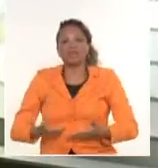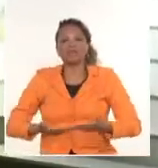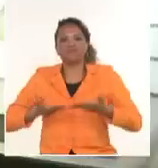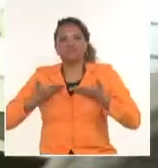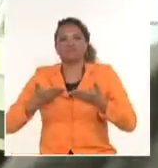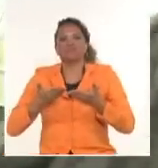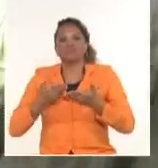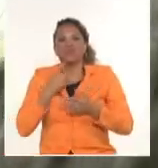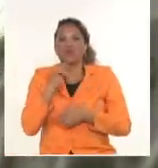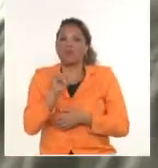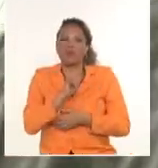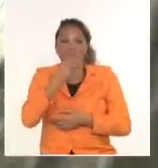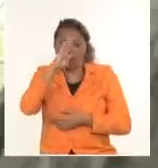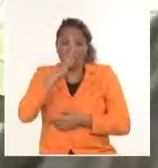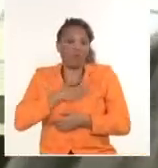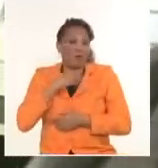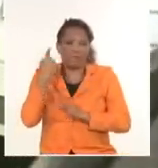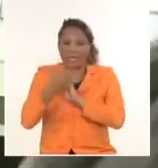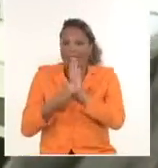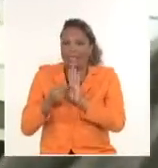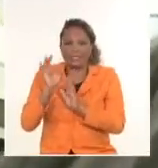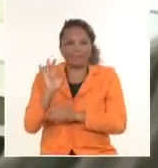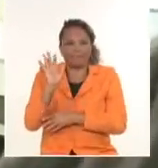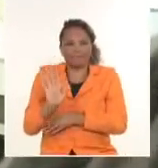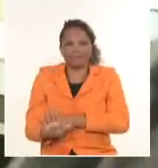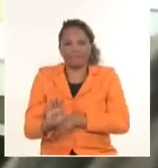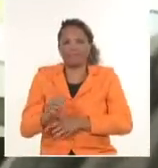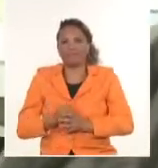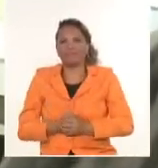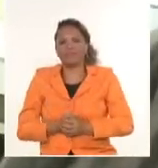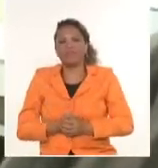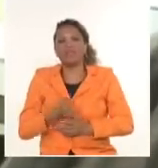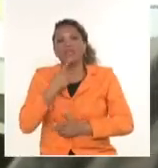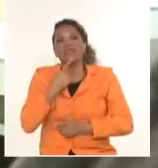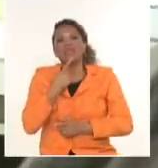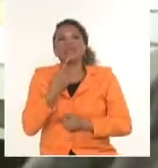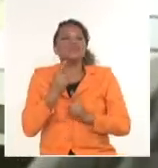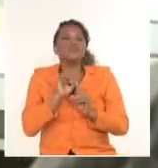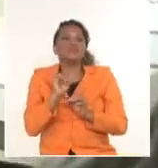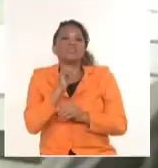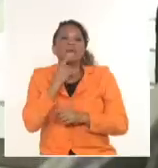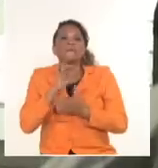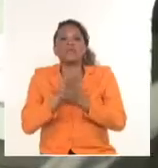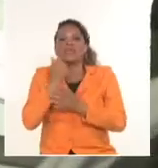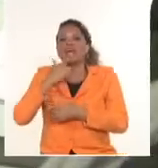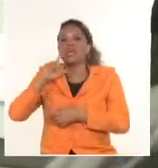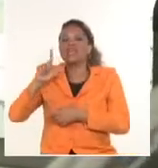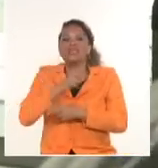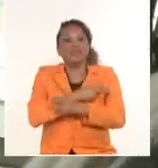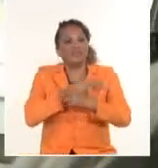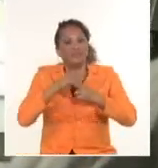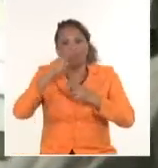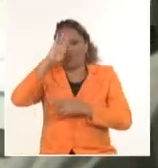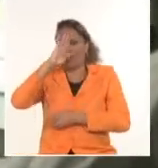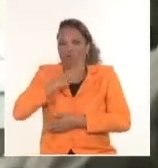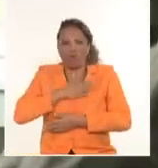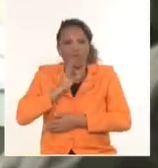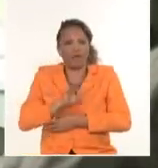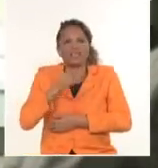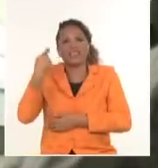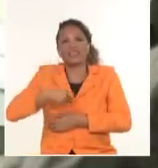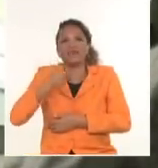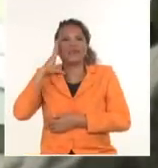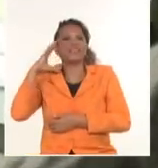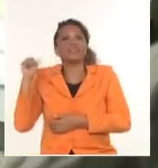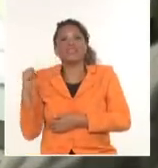solemos crecernos los cubanos, Gotay. Es que solo se explica el nombre de una leyenda. O sea, Mijaín es una leyenda y eso hay que entenderlo. Lo tienen que entender todos.